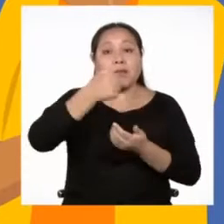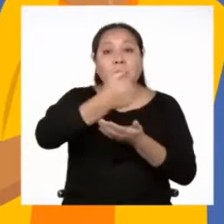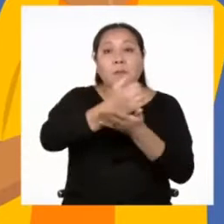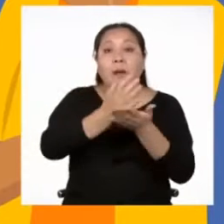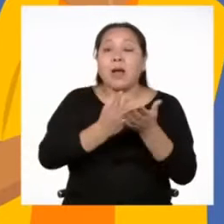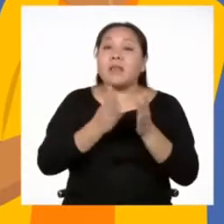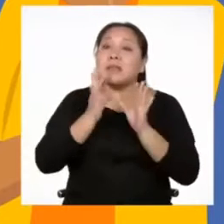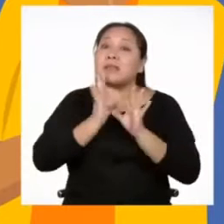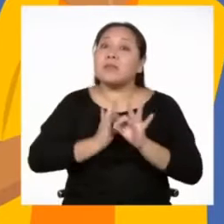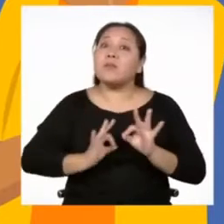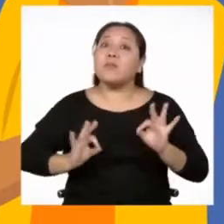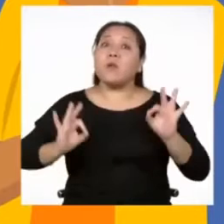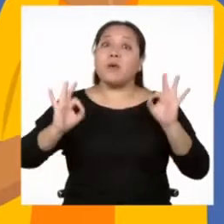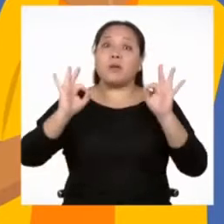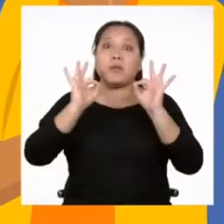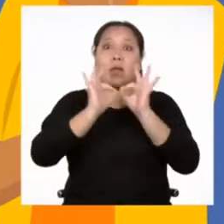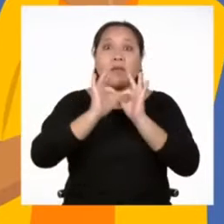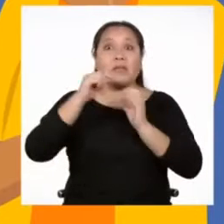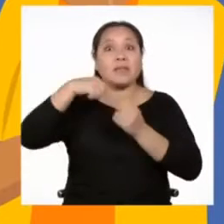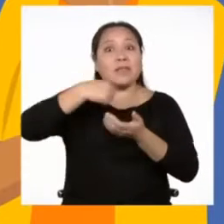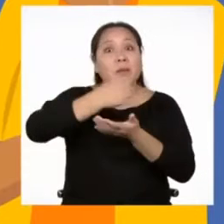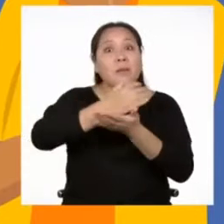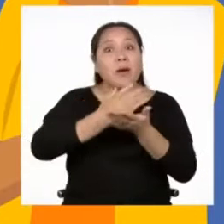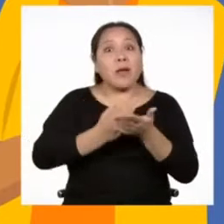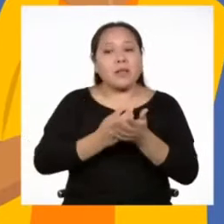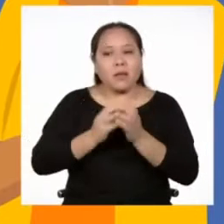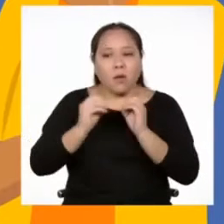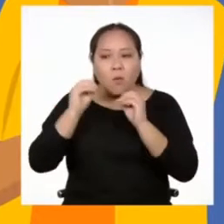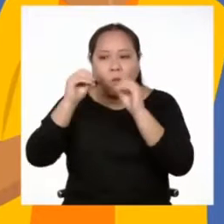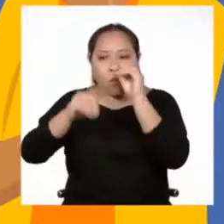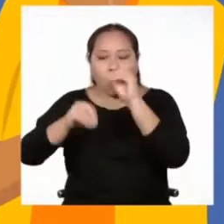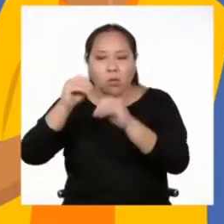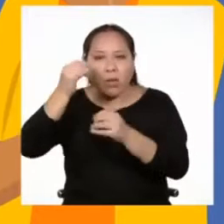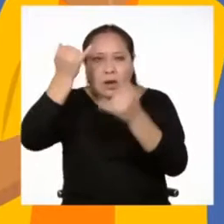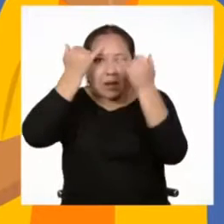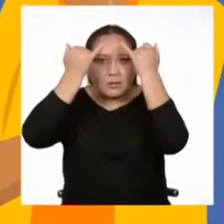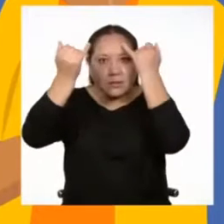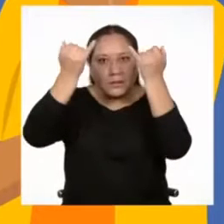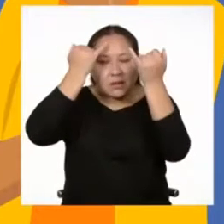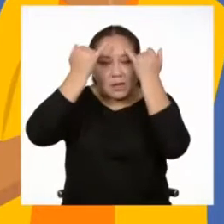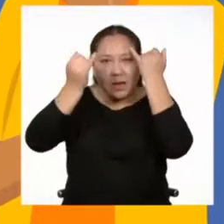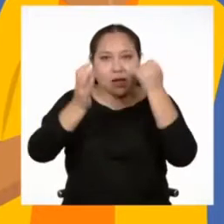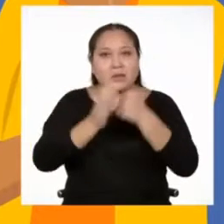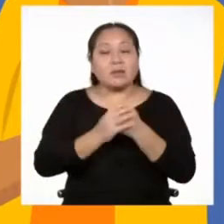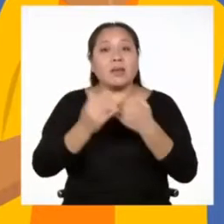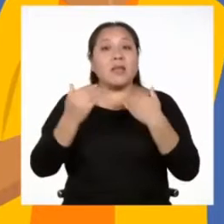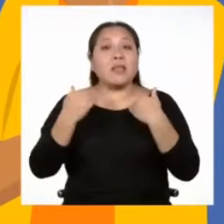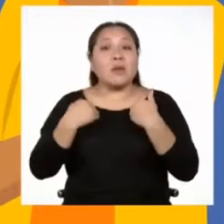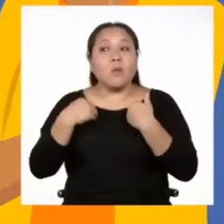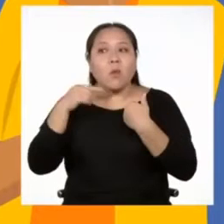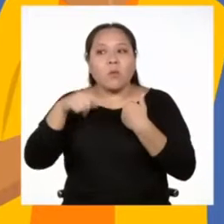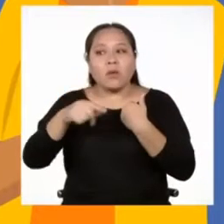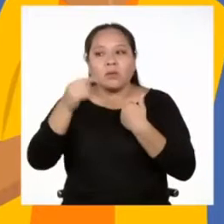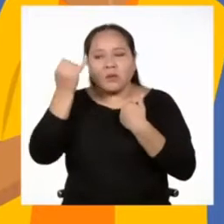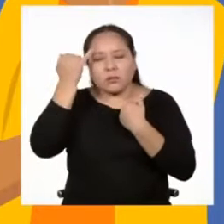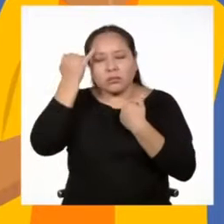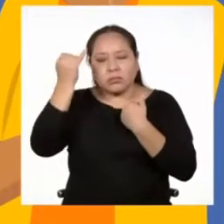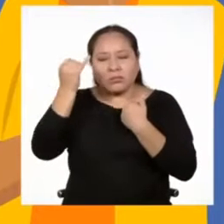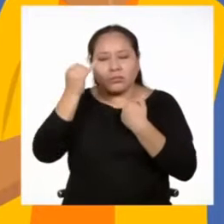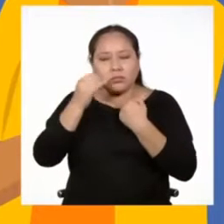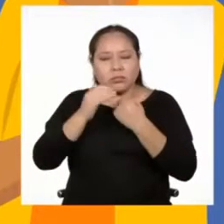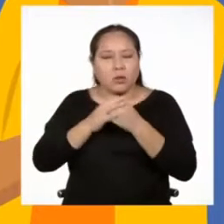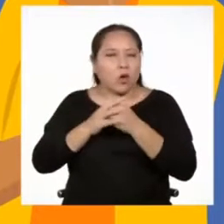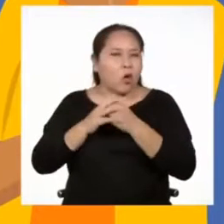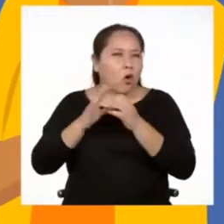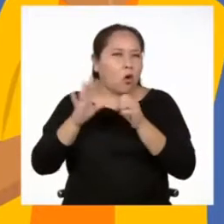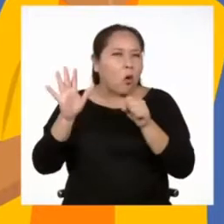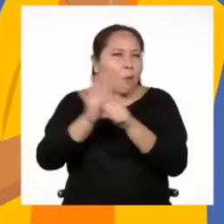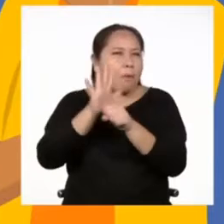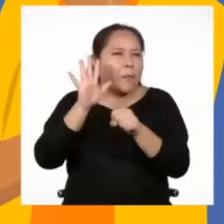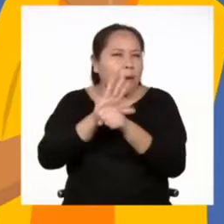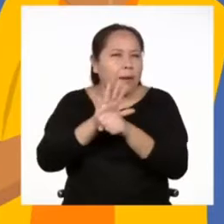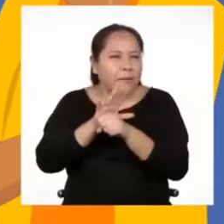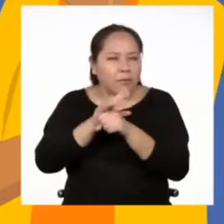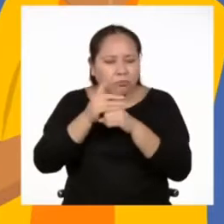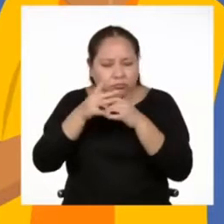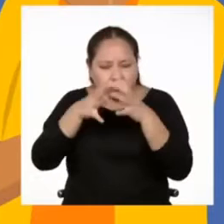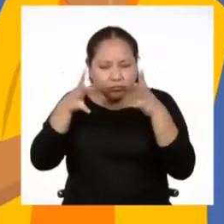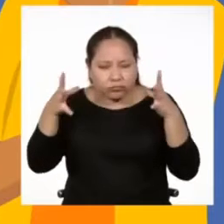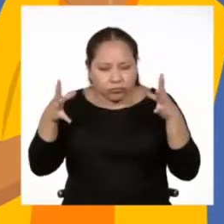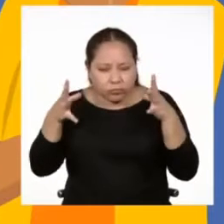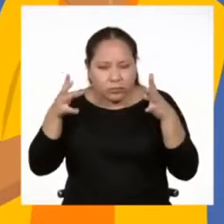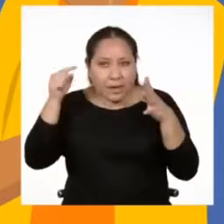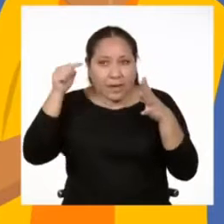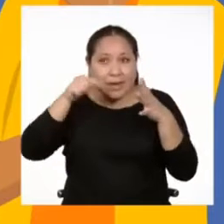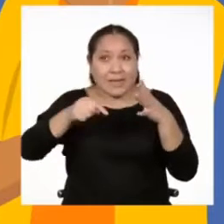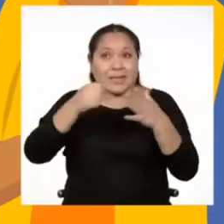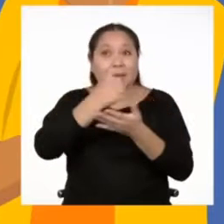muy importante. Es la fase en la que plasmamos las ideas que tenemos para el texto de manera gruesa. Es decir, en esta fase